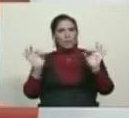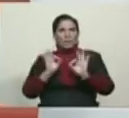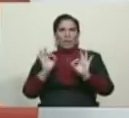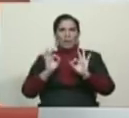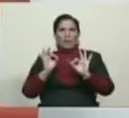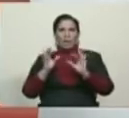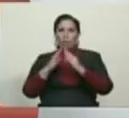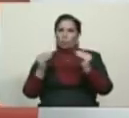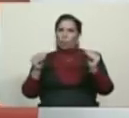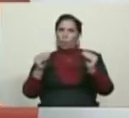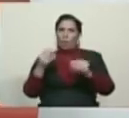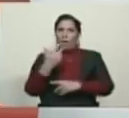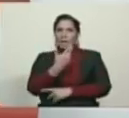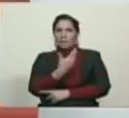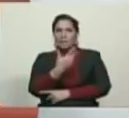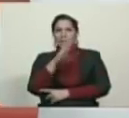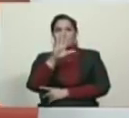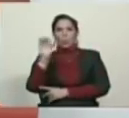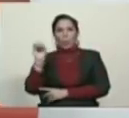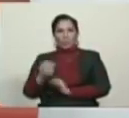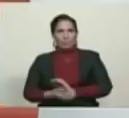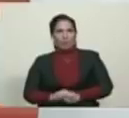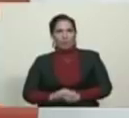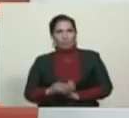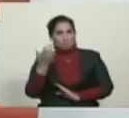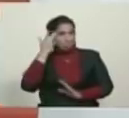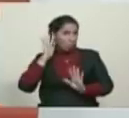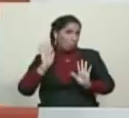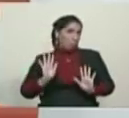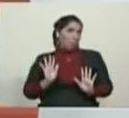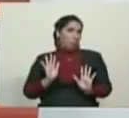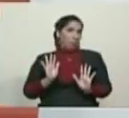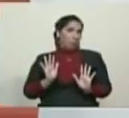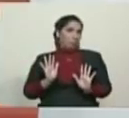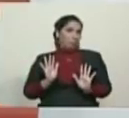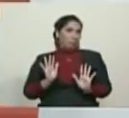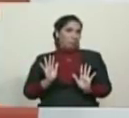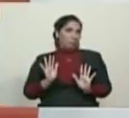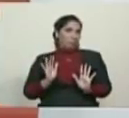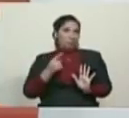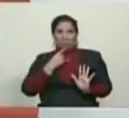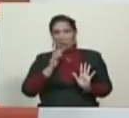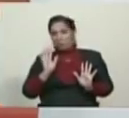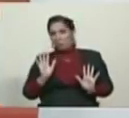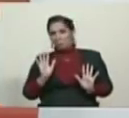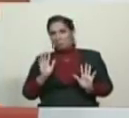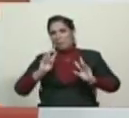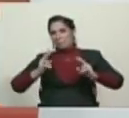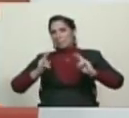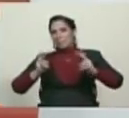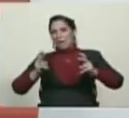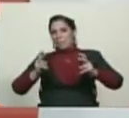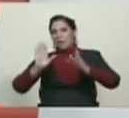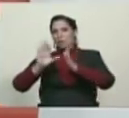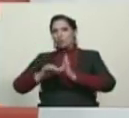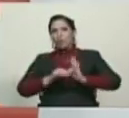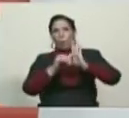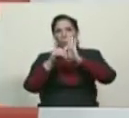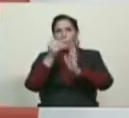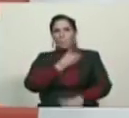para todo eso el artículo 350, ¿no? Digo yo aquí, para el tema de la usurpación, que no es uno de los